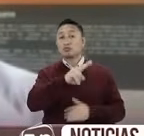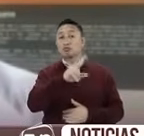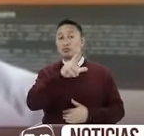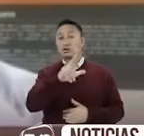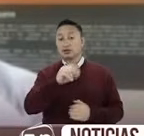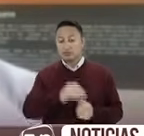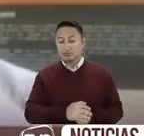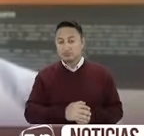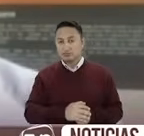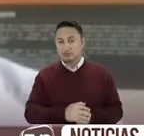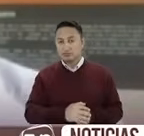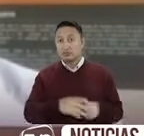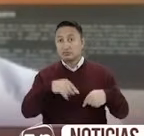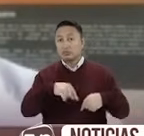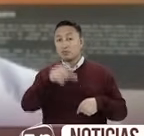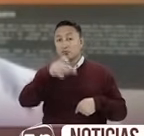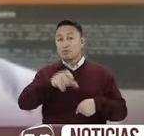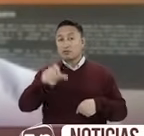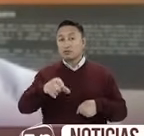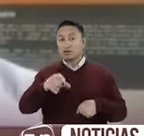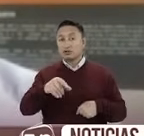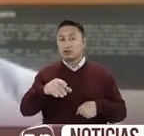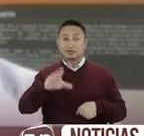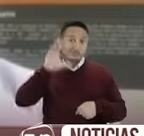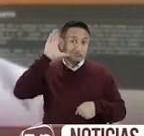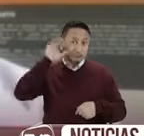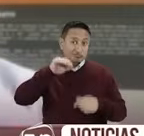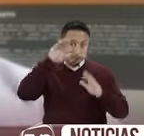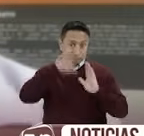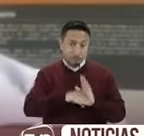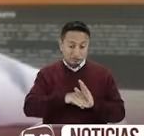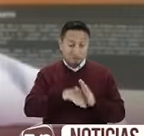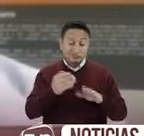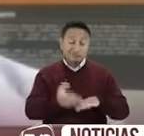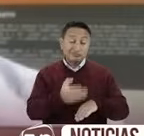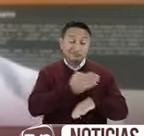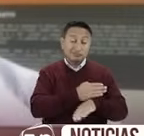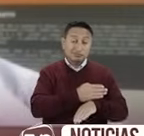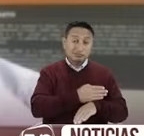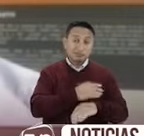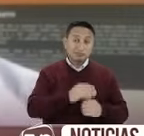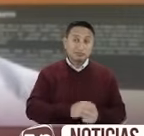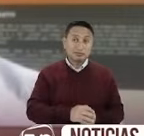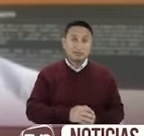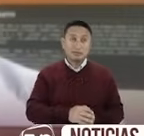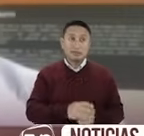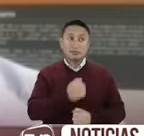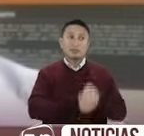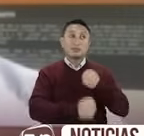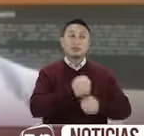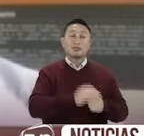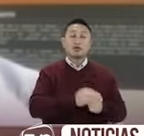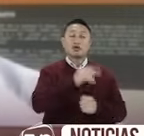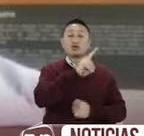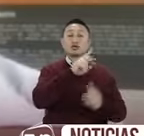la población afrodescendiente que se había registrado en el año 2010 de